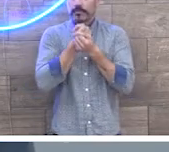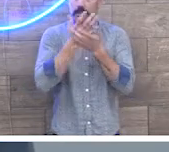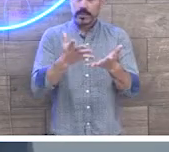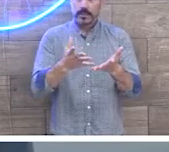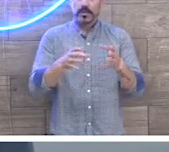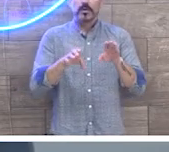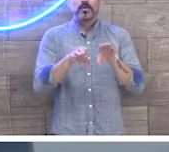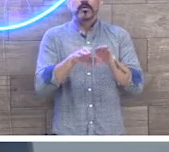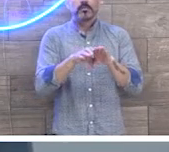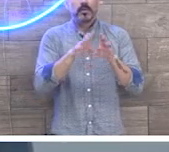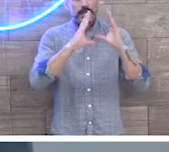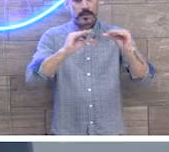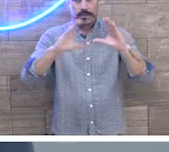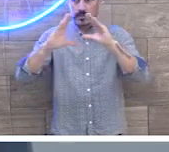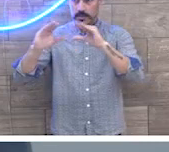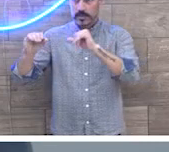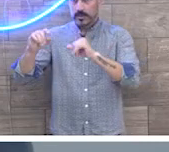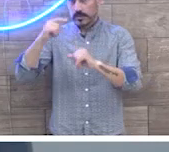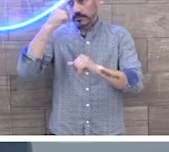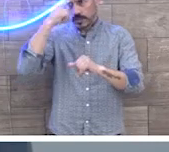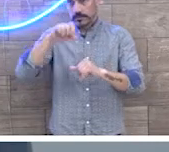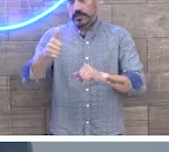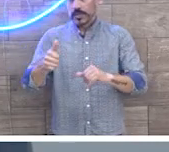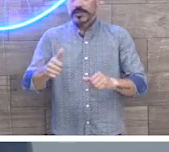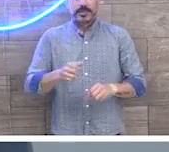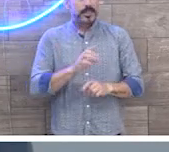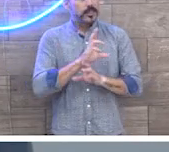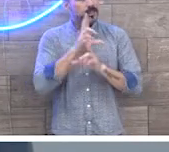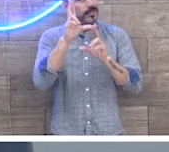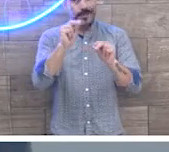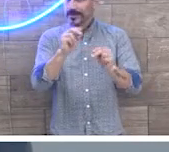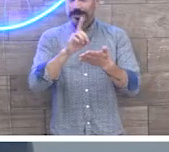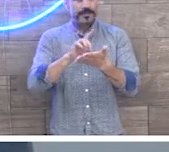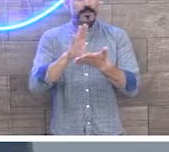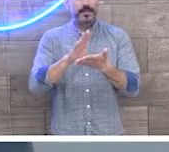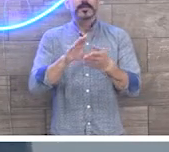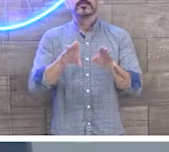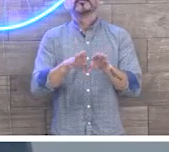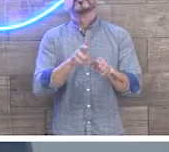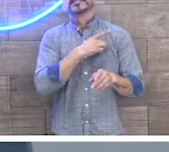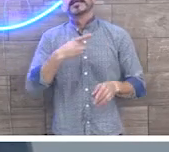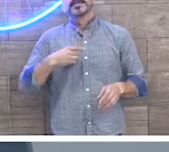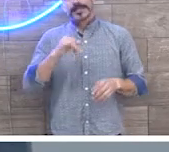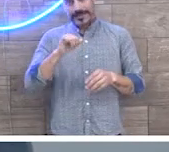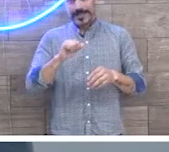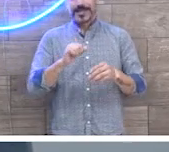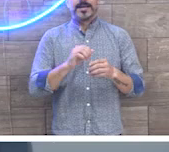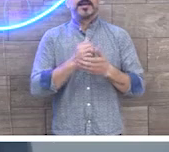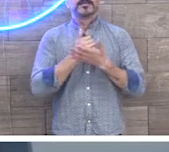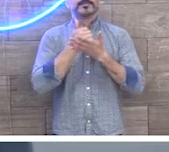identificarlas para que puedan ayudar a las personas desde diferentes ámbitos, ¿no? Esto viene desde